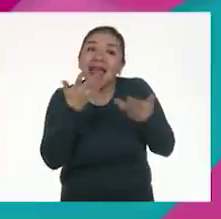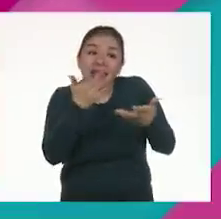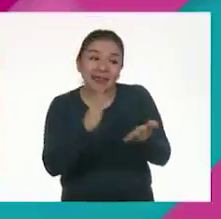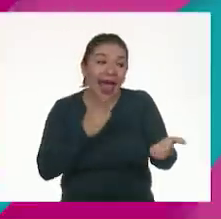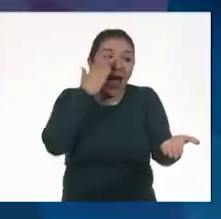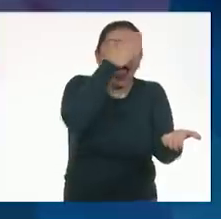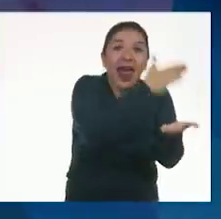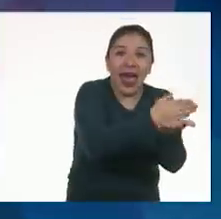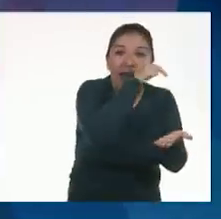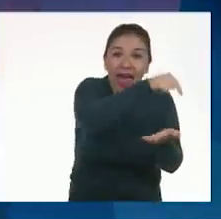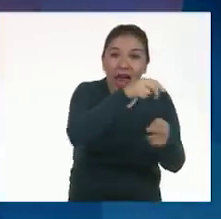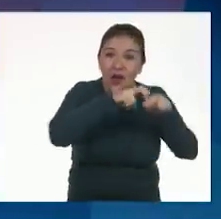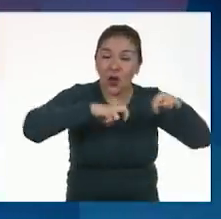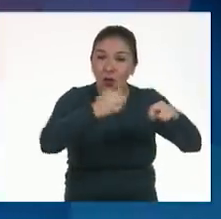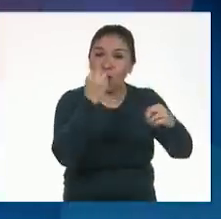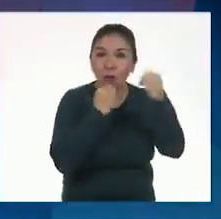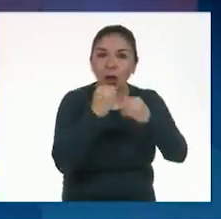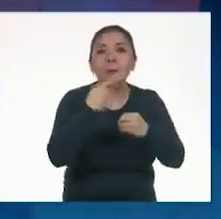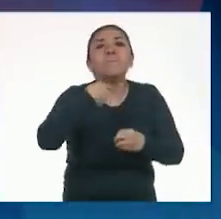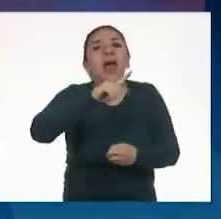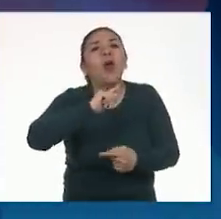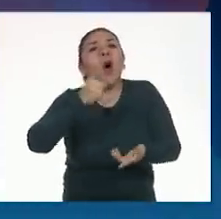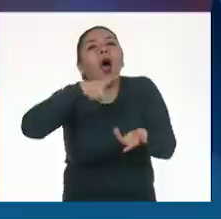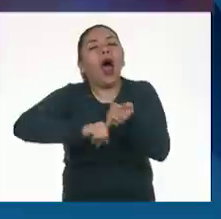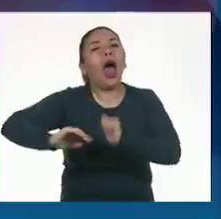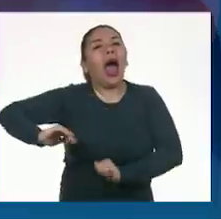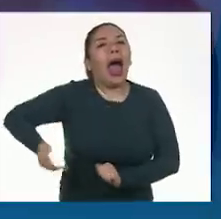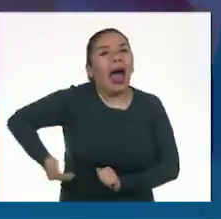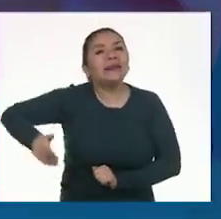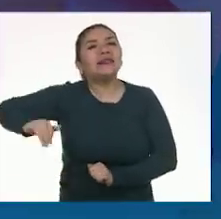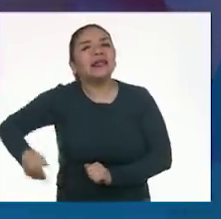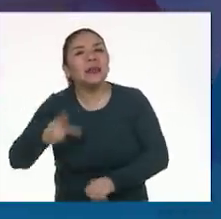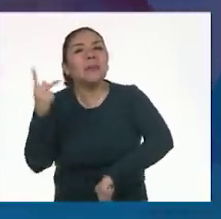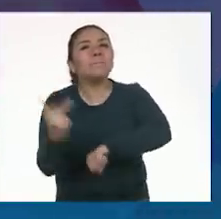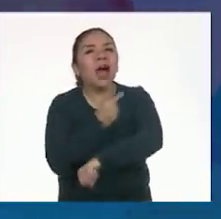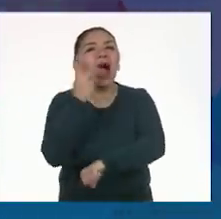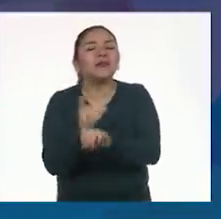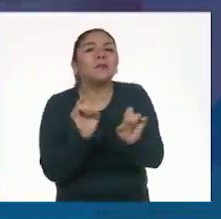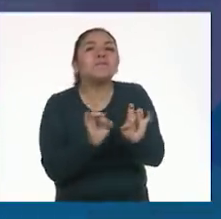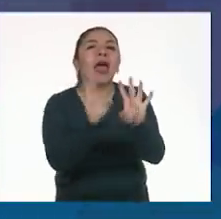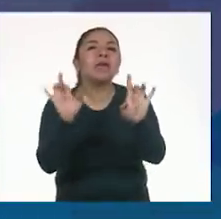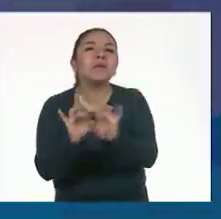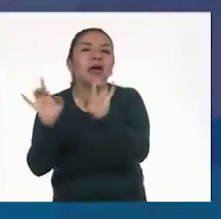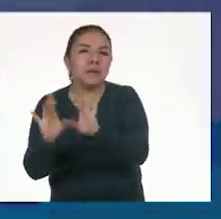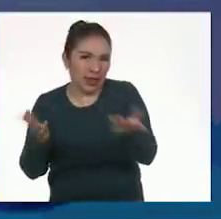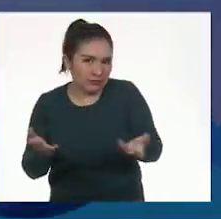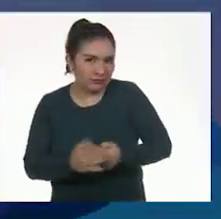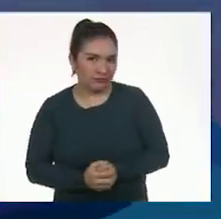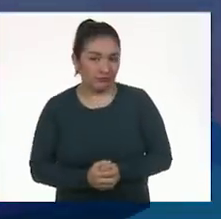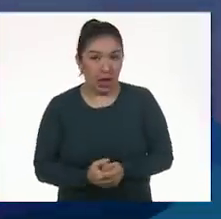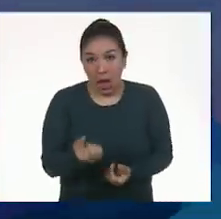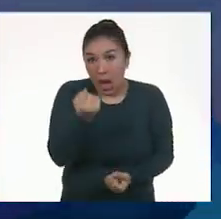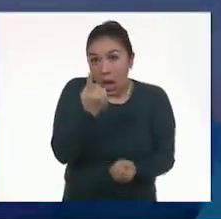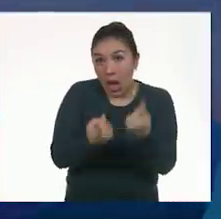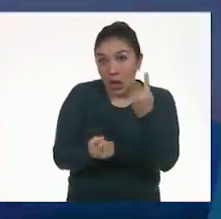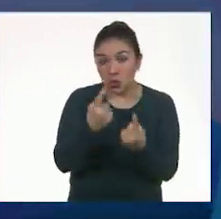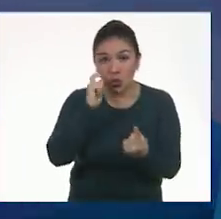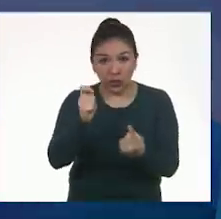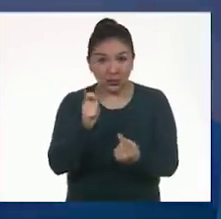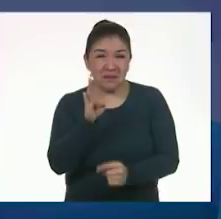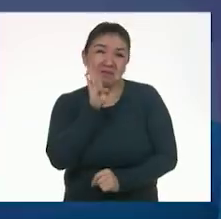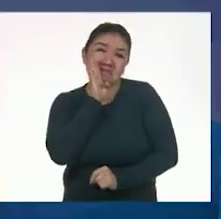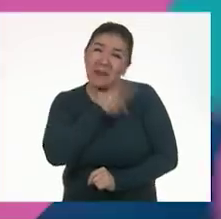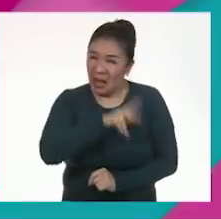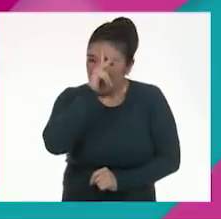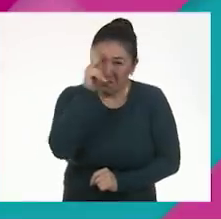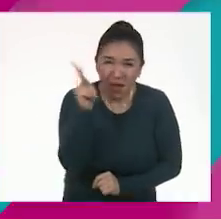accidentes. Cosas que no tenías planeadas y que sucedieron. Ok. Algunos de ellos no son